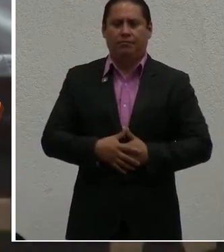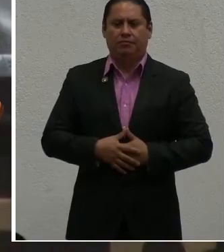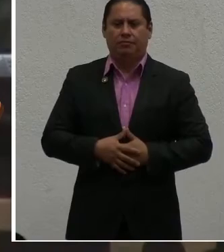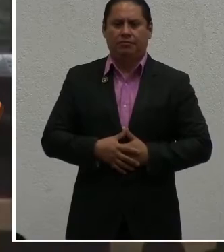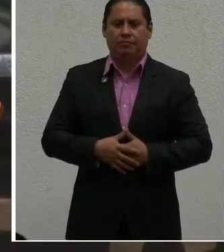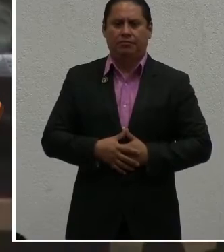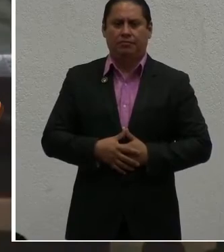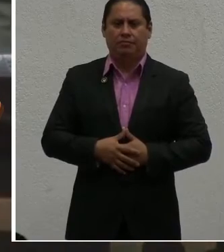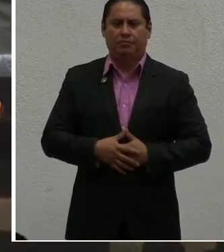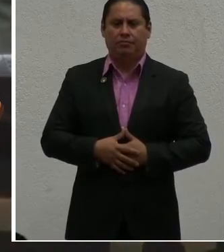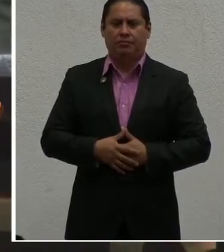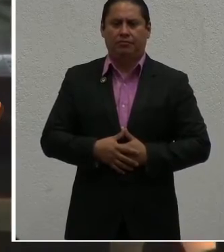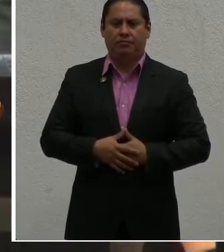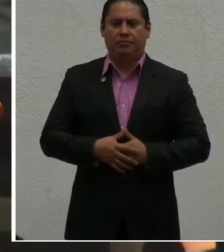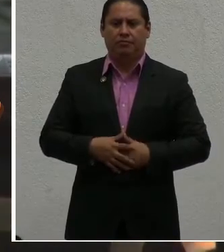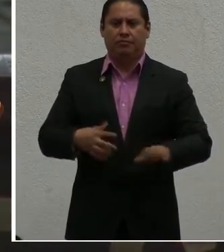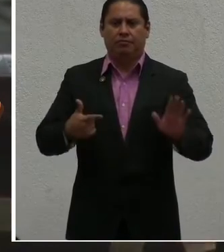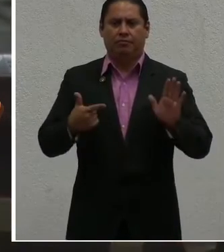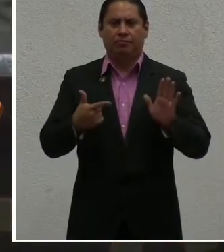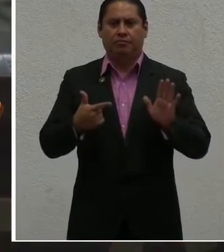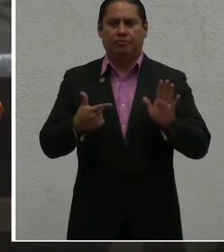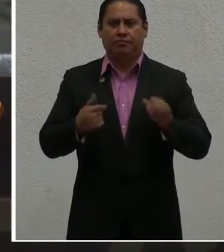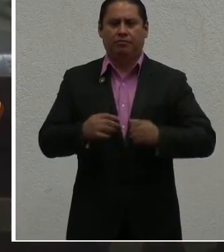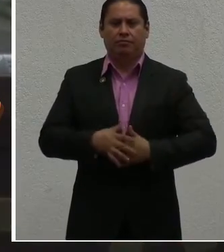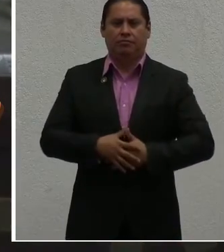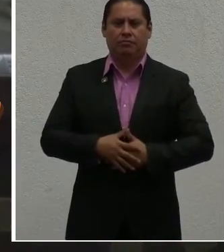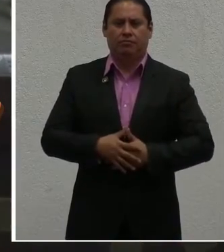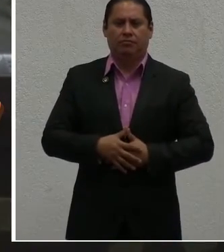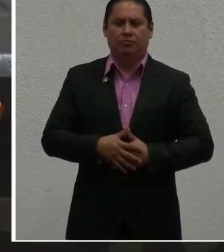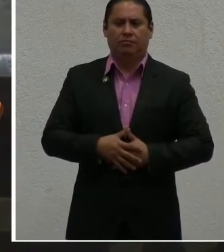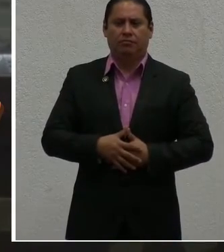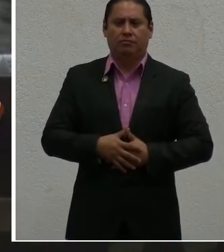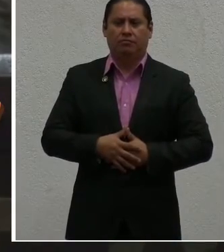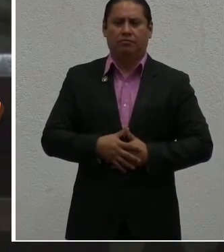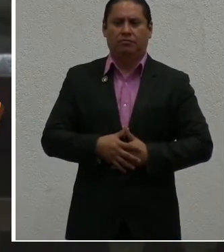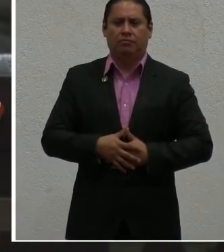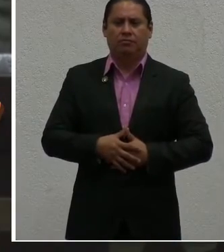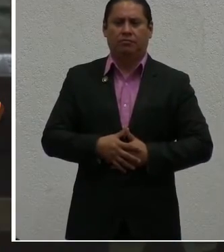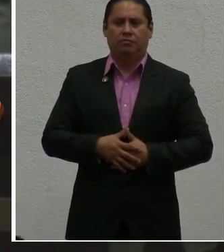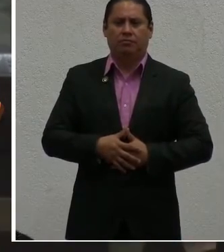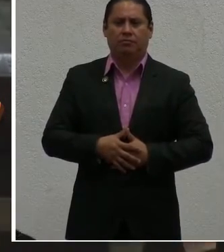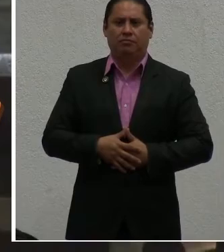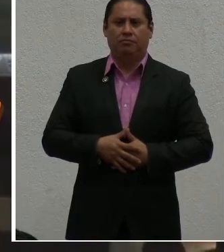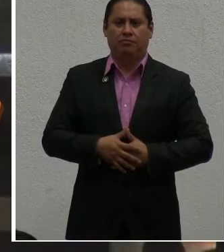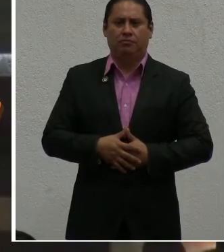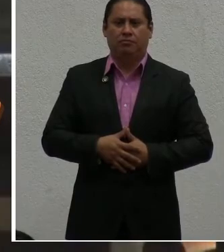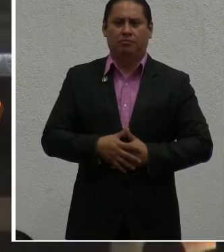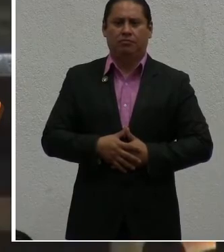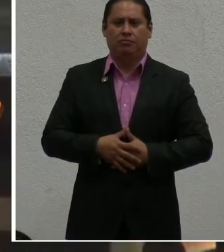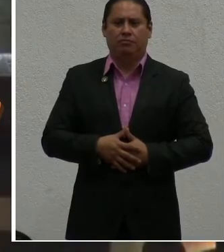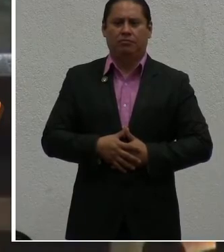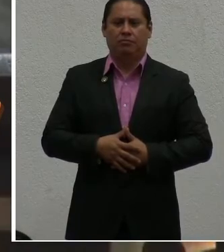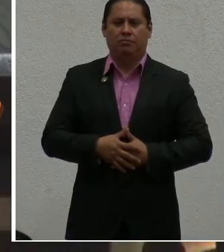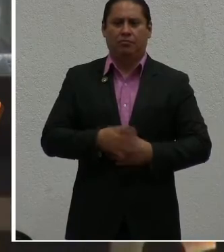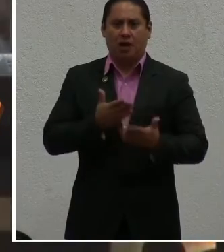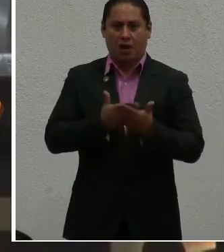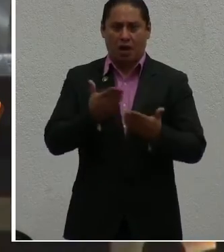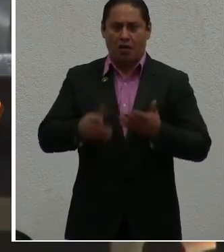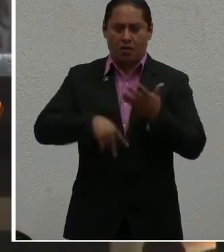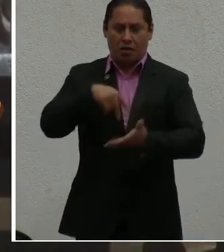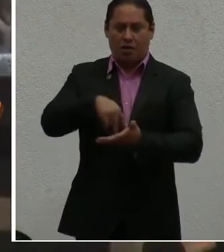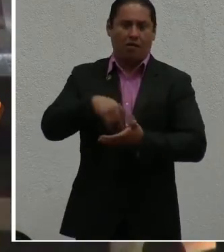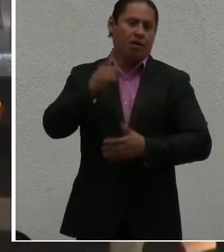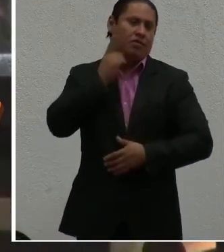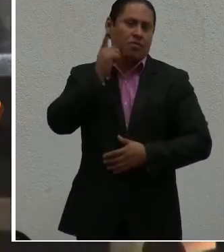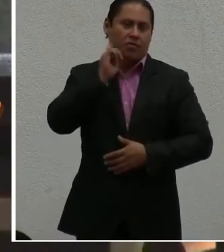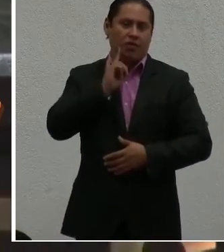Con fundamento en el artículo 115 del reglamento interior de este Poder Legislativo, se concede el uso de la palabra a la diputada María